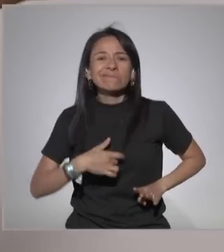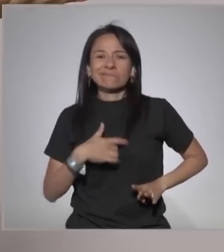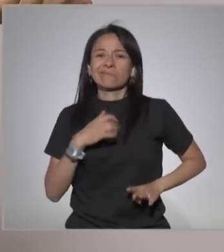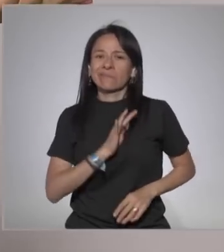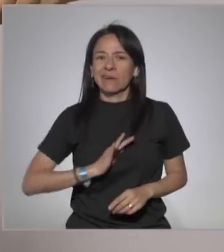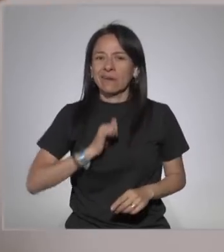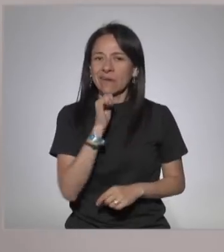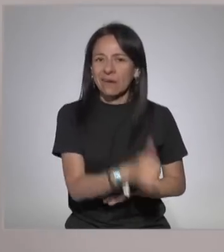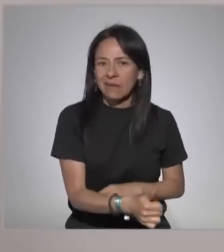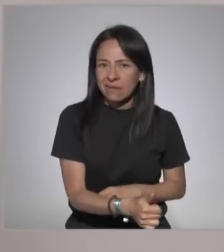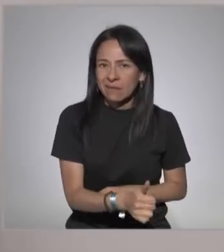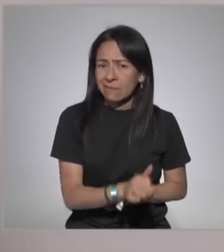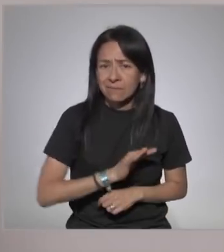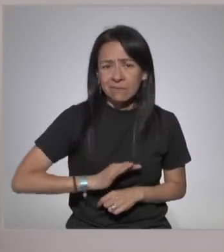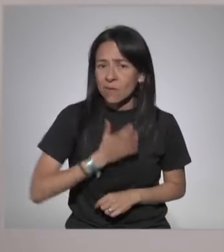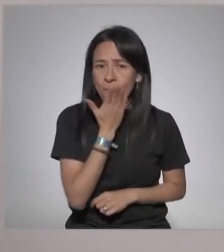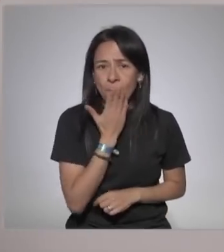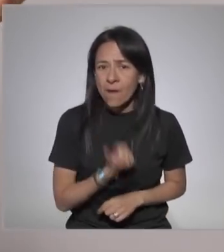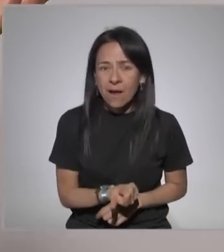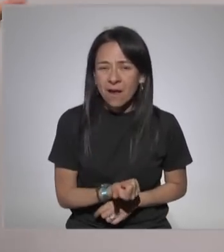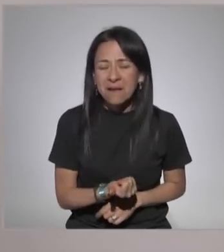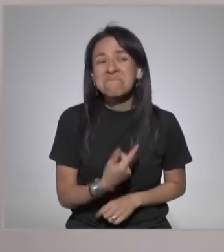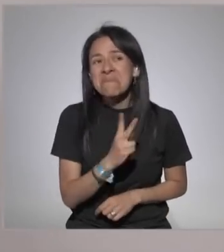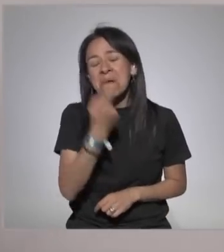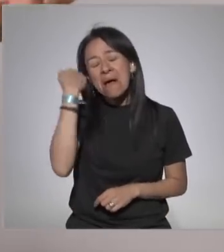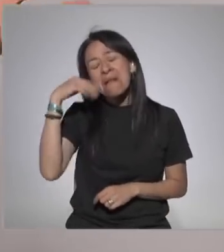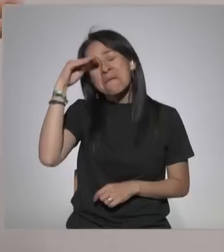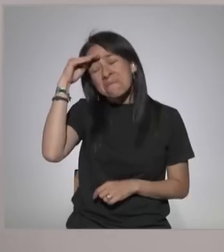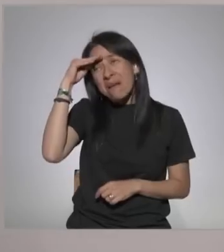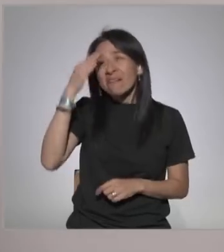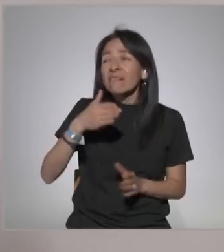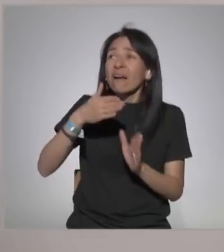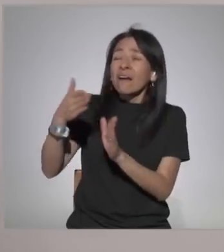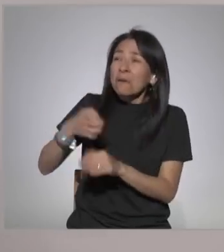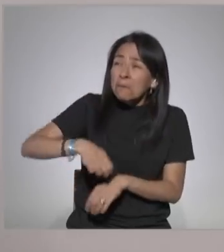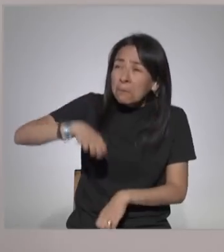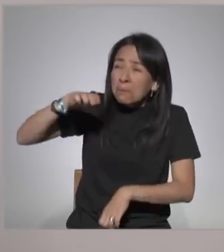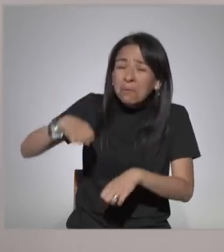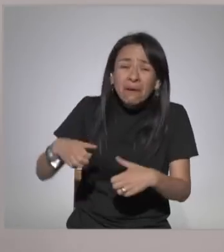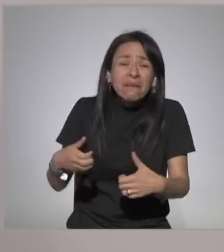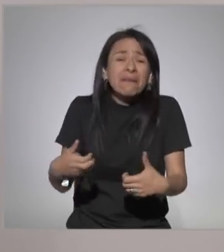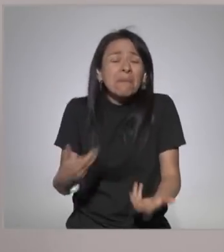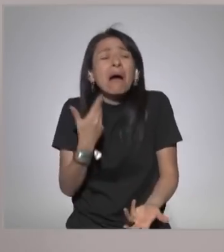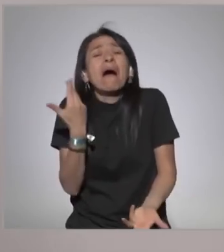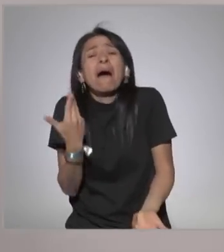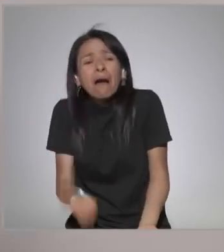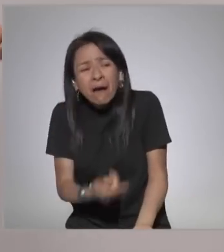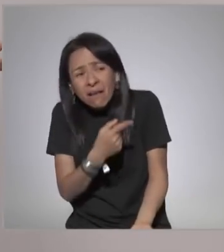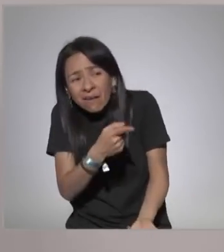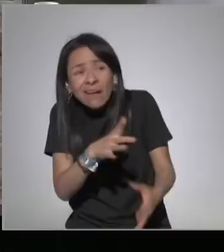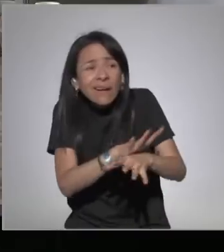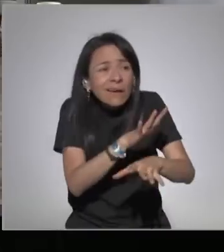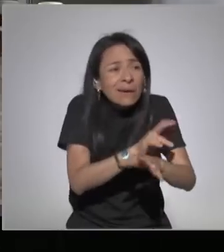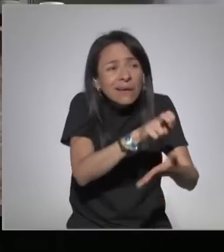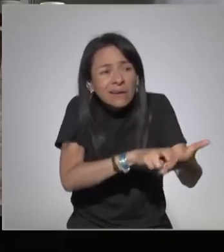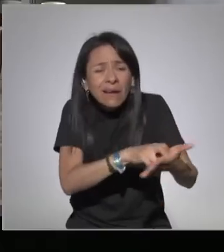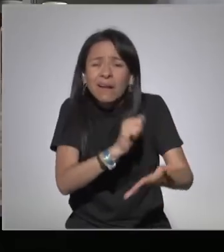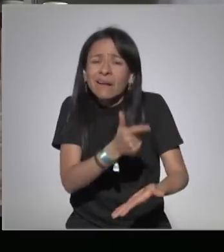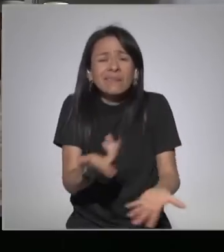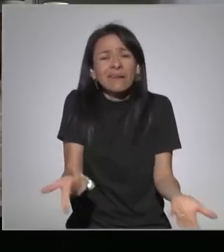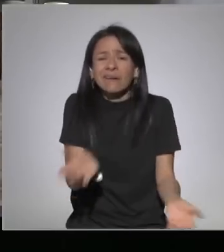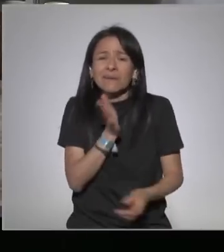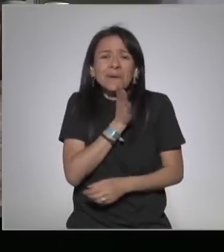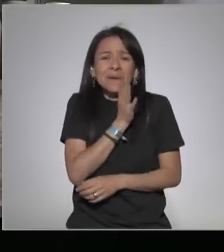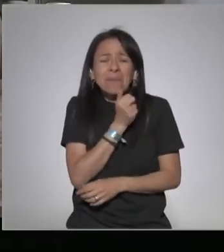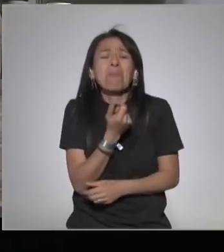por estas creencias que existen de que ya en esa etapa de la vida pues ya no hay mucho que cambiar o ya para qué o ya no vale la pena. Y viene de